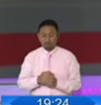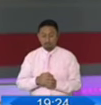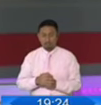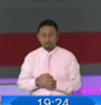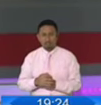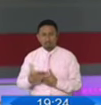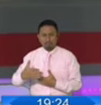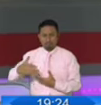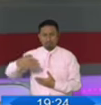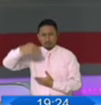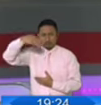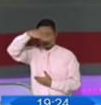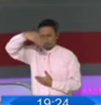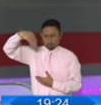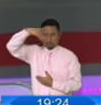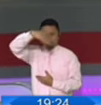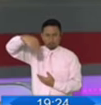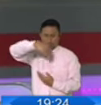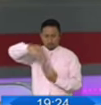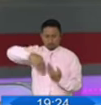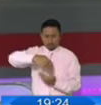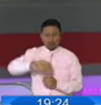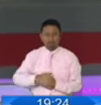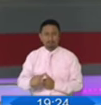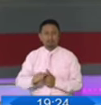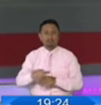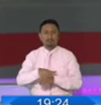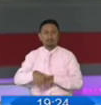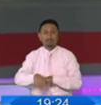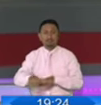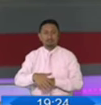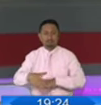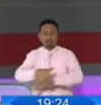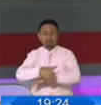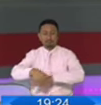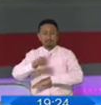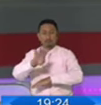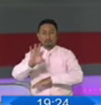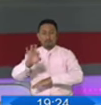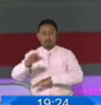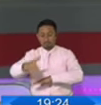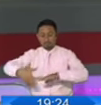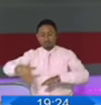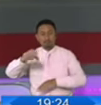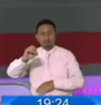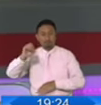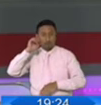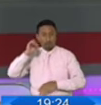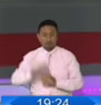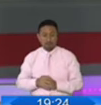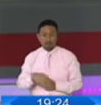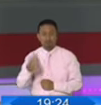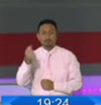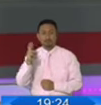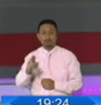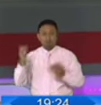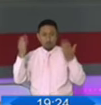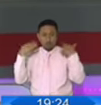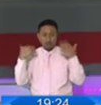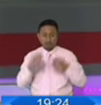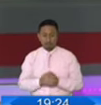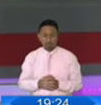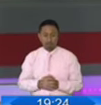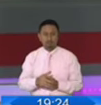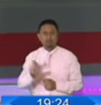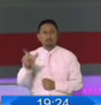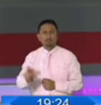y abandonados a orillas del Estero Salado, a la altura de las calles 49 y Oriente, en el suroeste de Guayaquil. Las